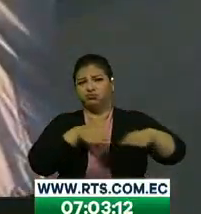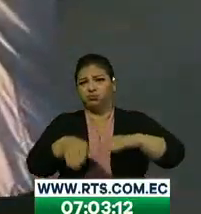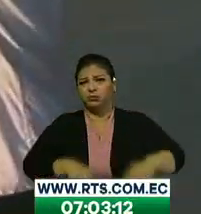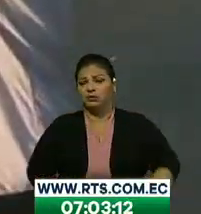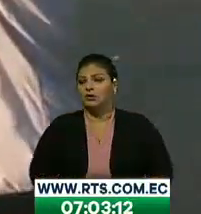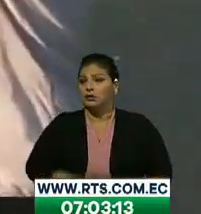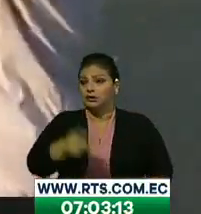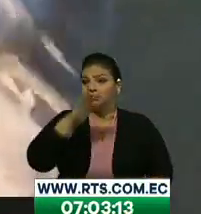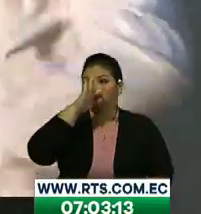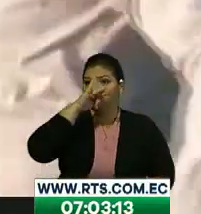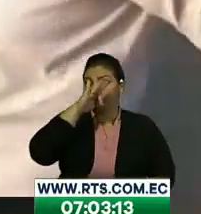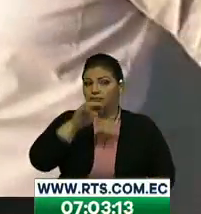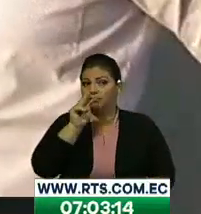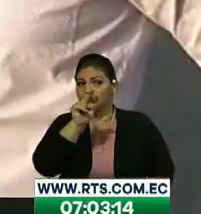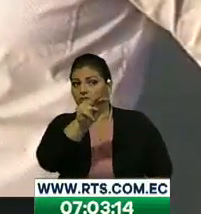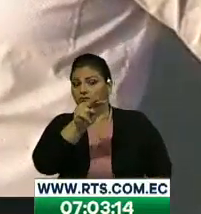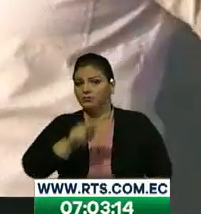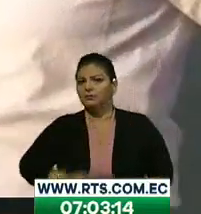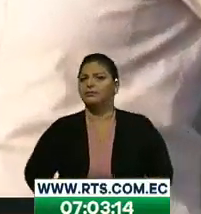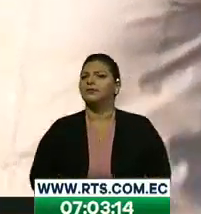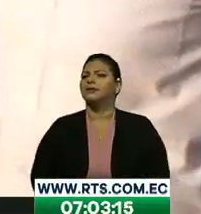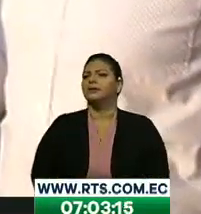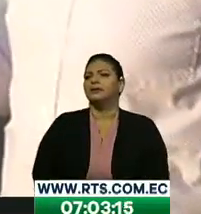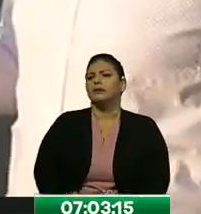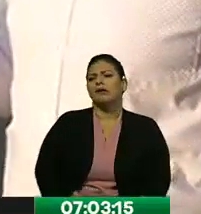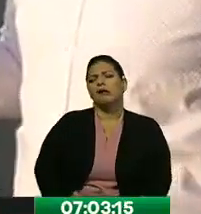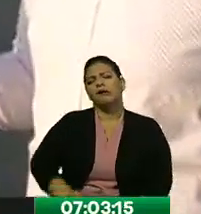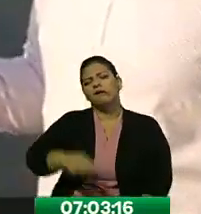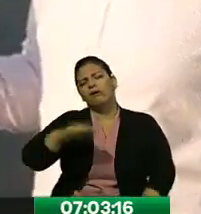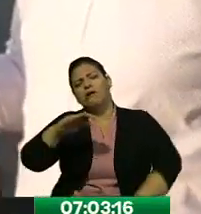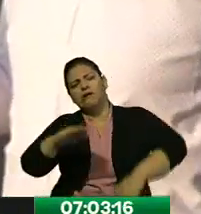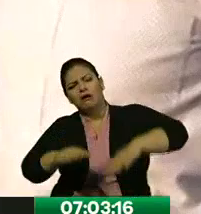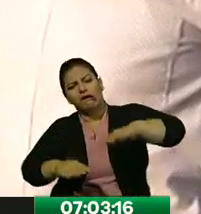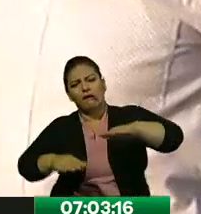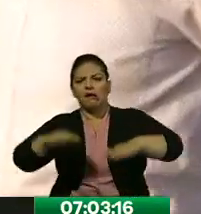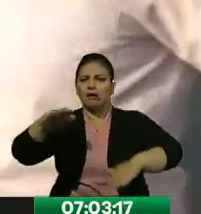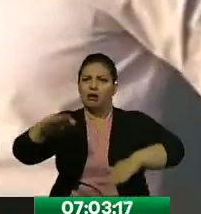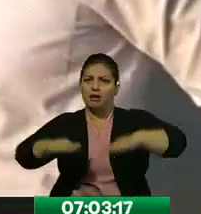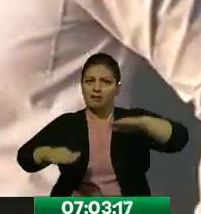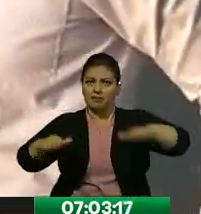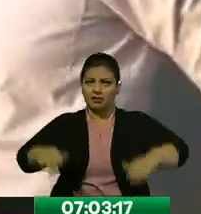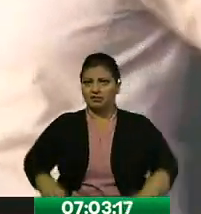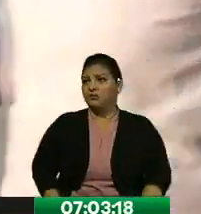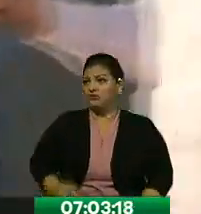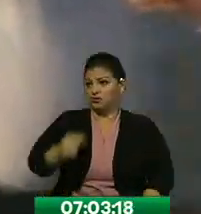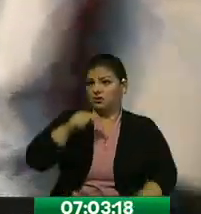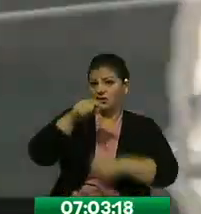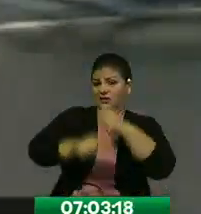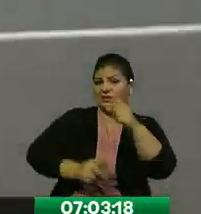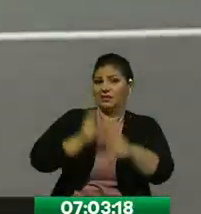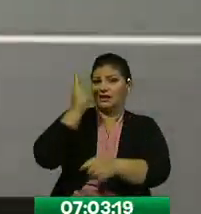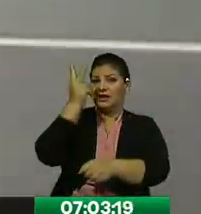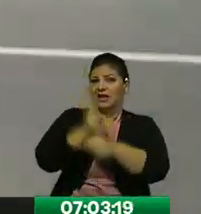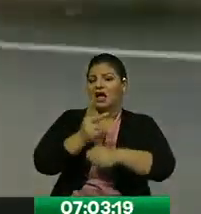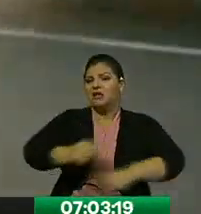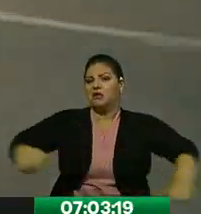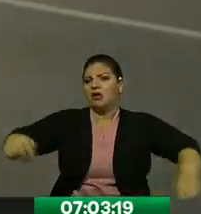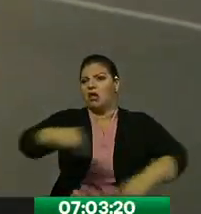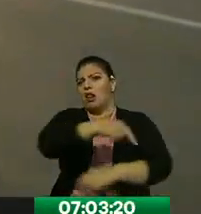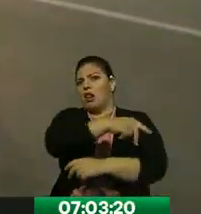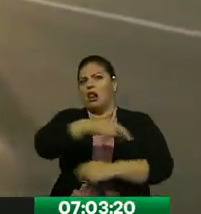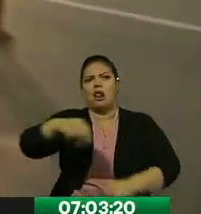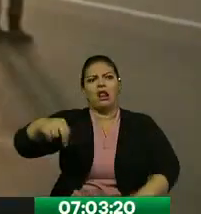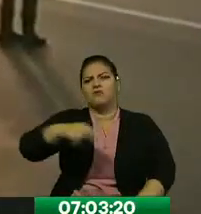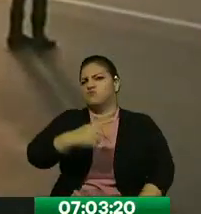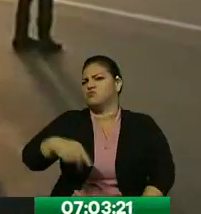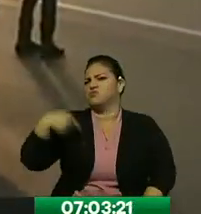se encuentra el agente de tránsito. A los distiempos, porque tengo 3 años yo cruzando. Y recién